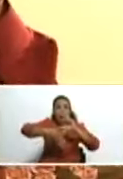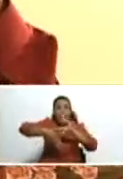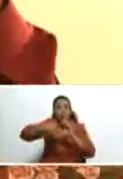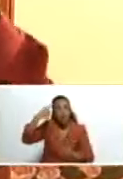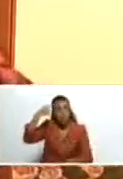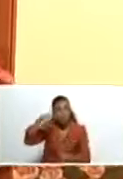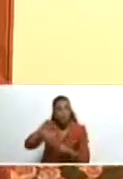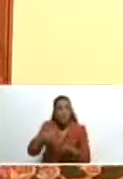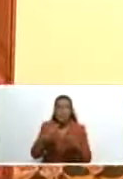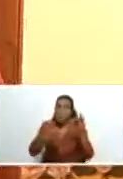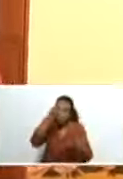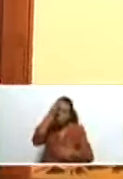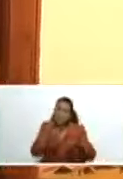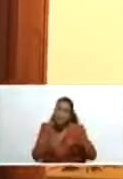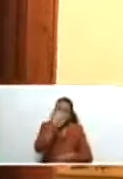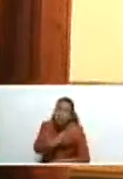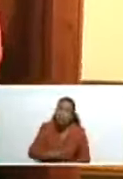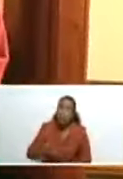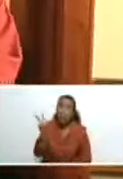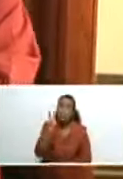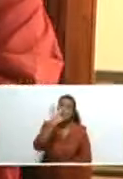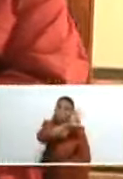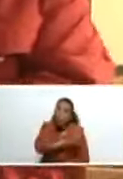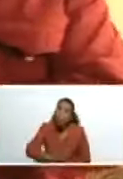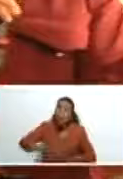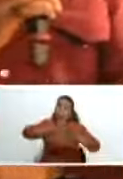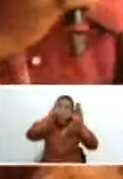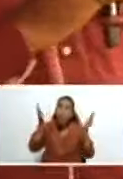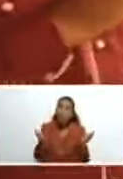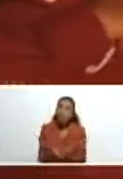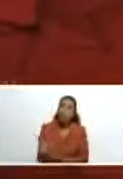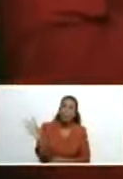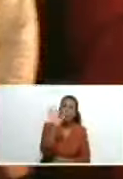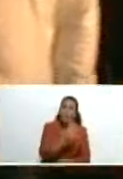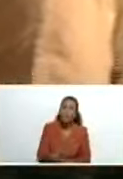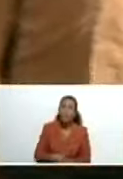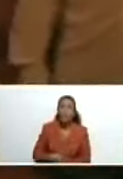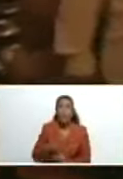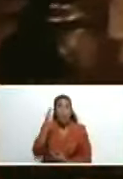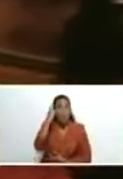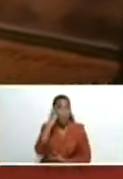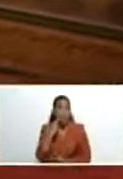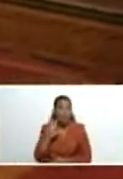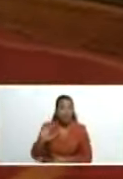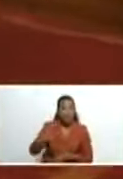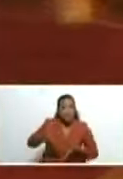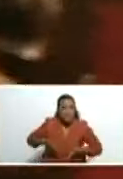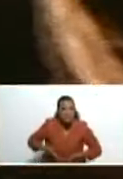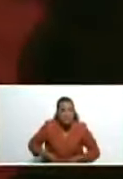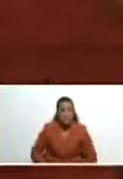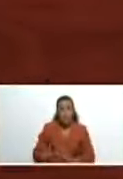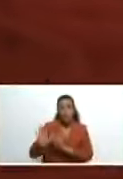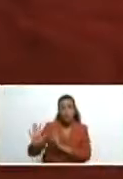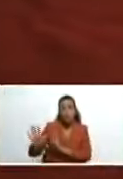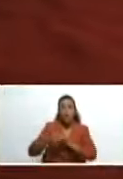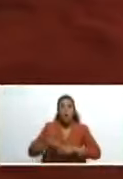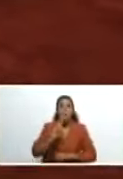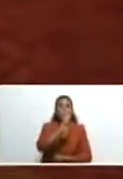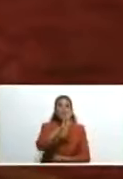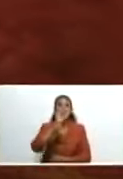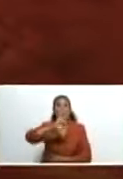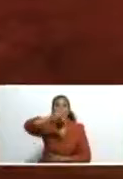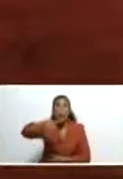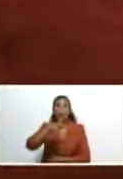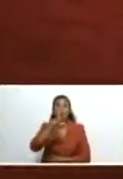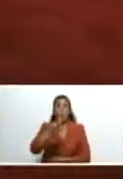de libertad y de justicia del mundo. Aquí nació nuestro Libertador, Bolívar. Es así. Ese 24